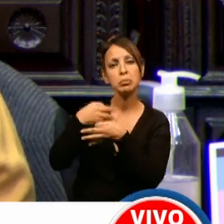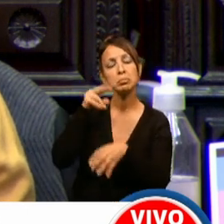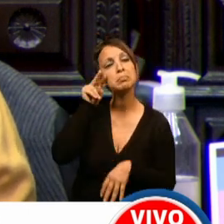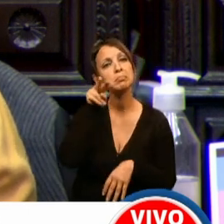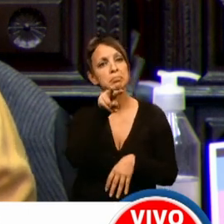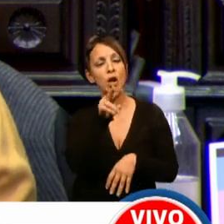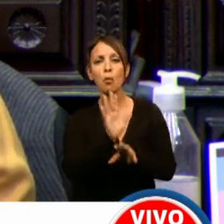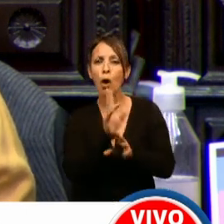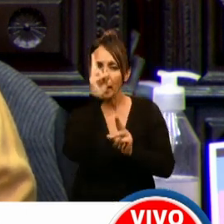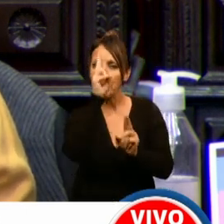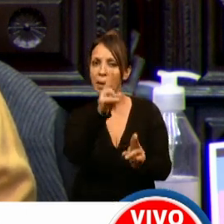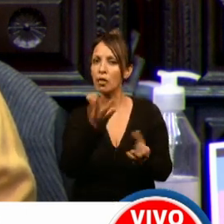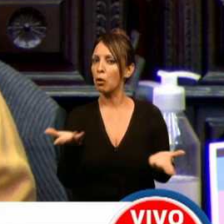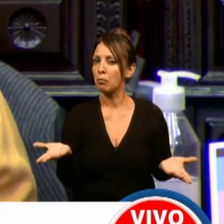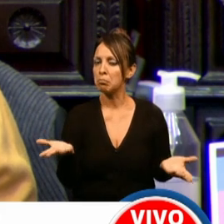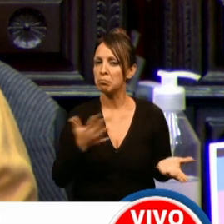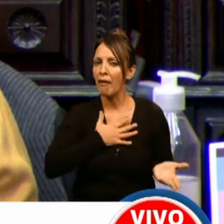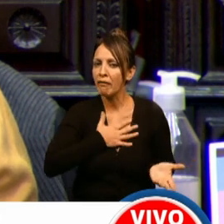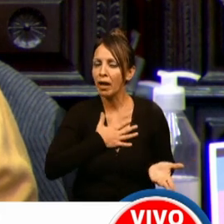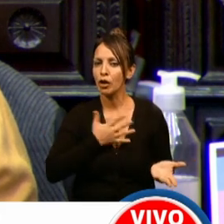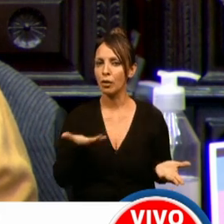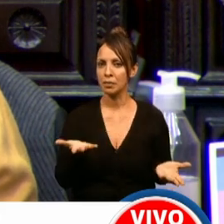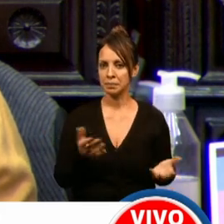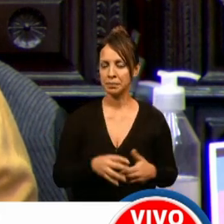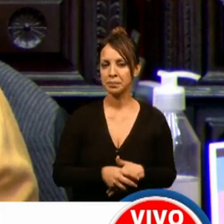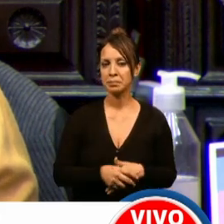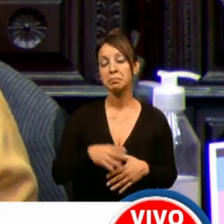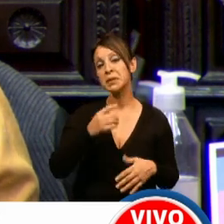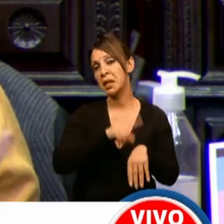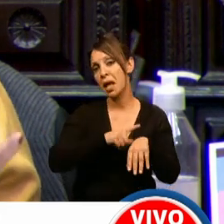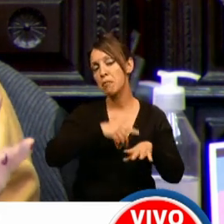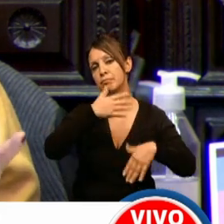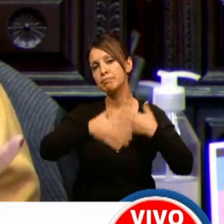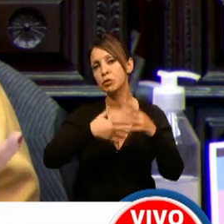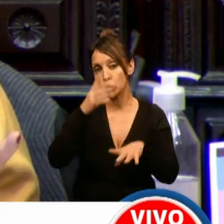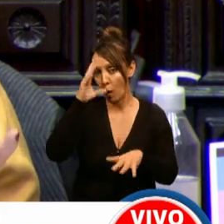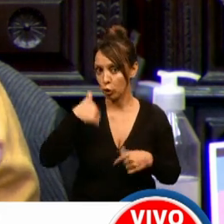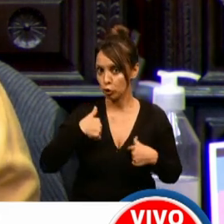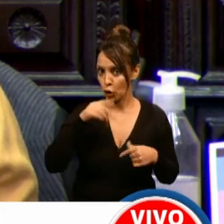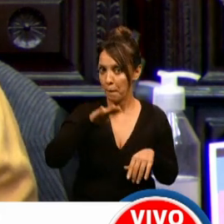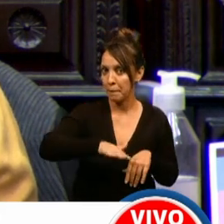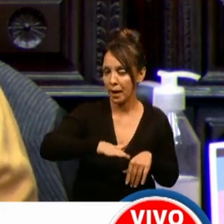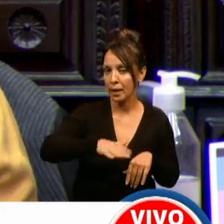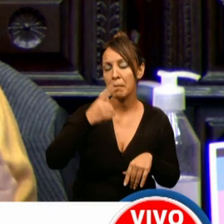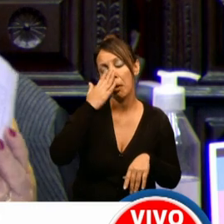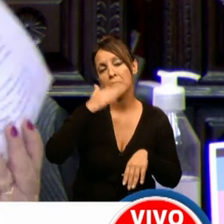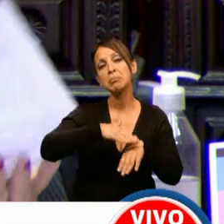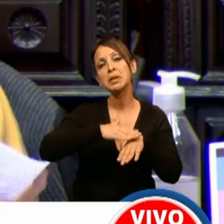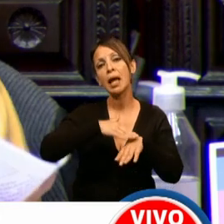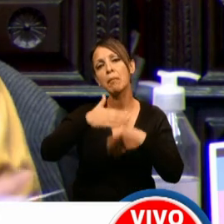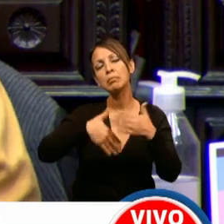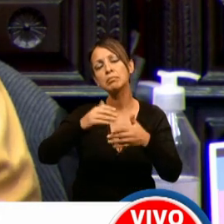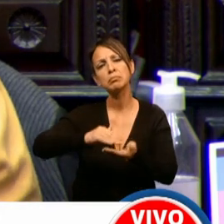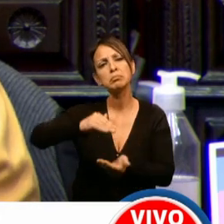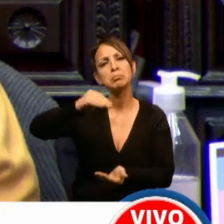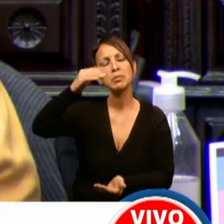mucho respeto con mucho afecto con el tiempo era era pequeña en ese tiempo pero con el tiempo me di